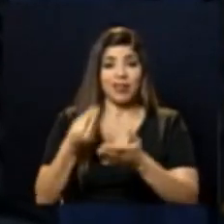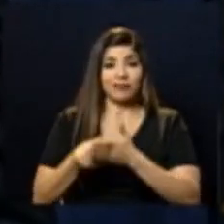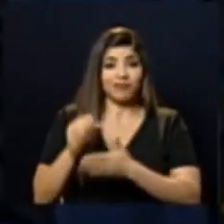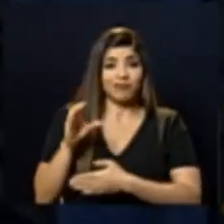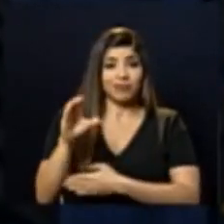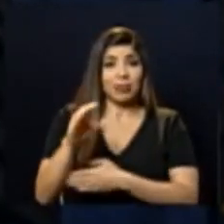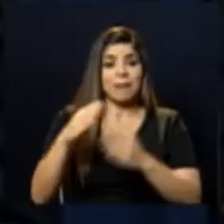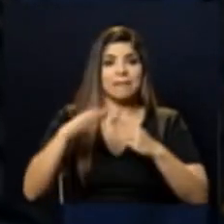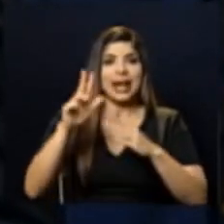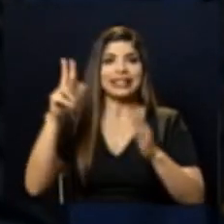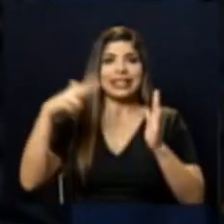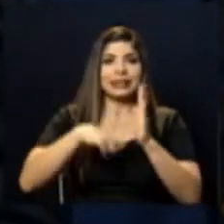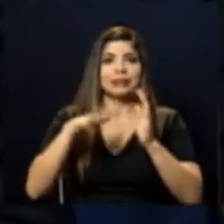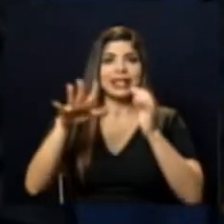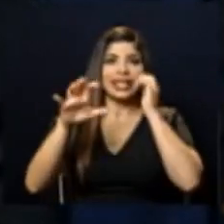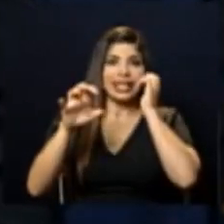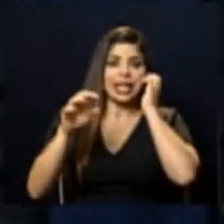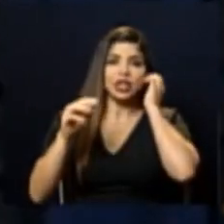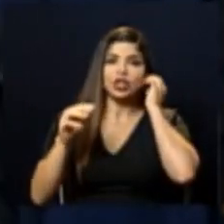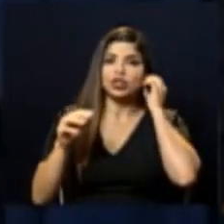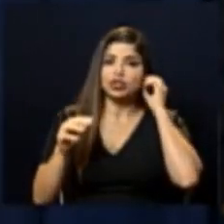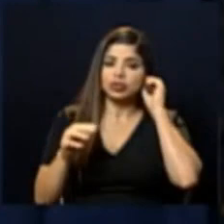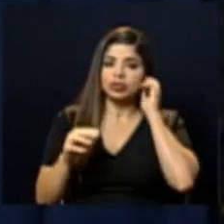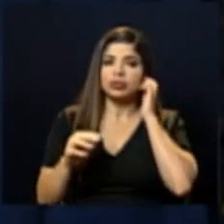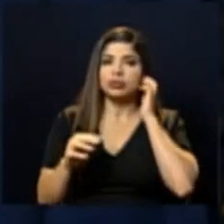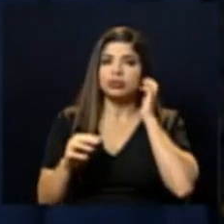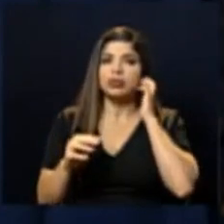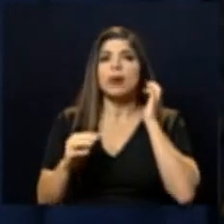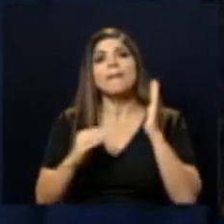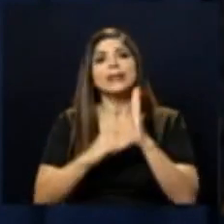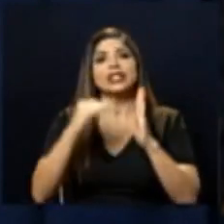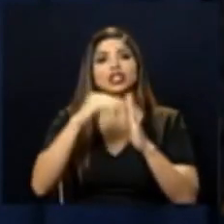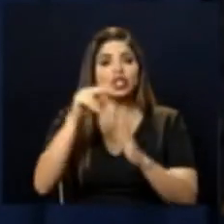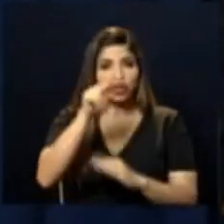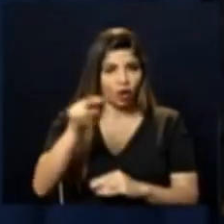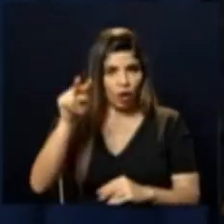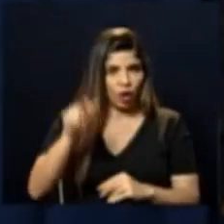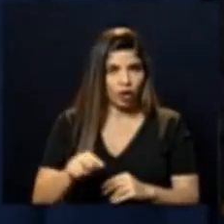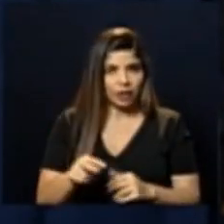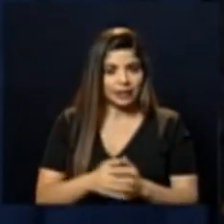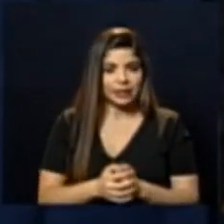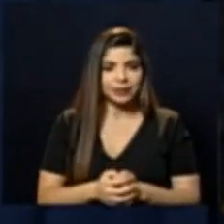inversión de más de 3.500 millones de colones.